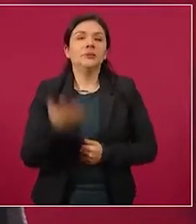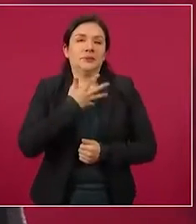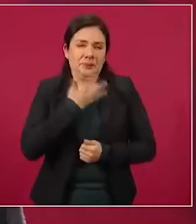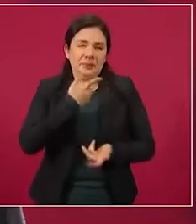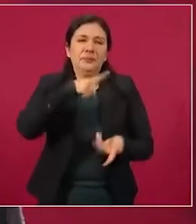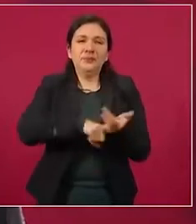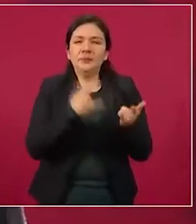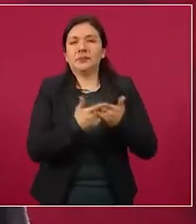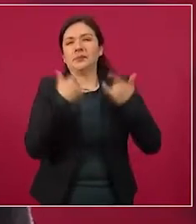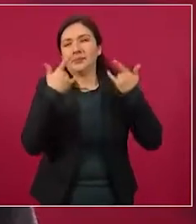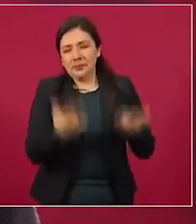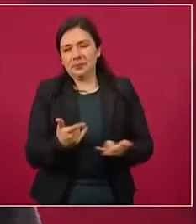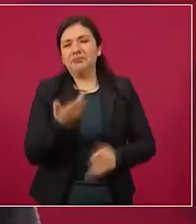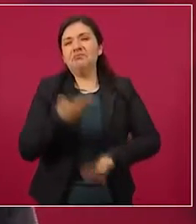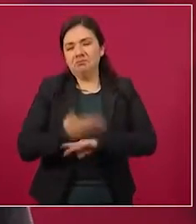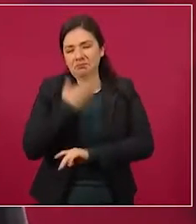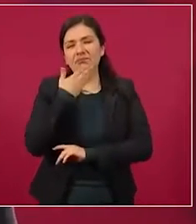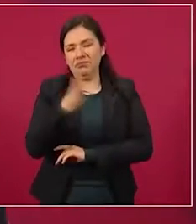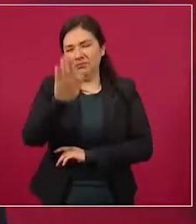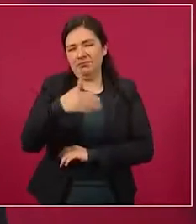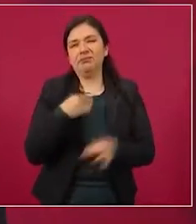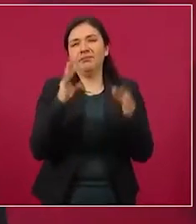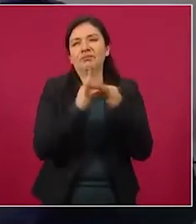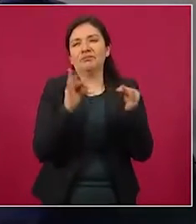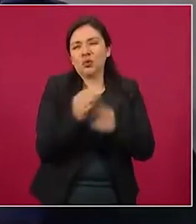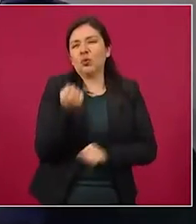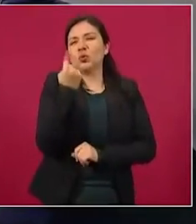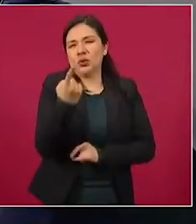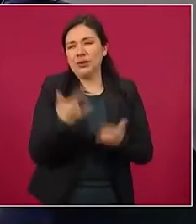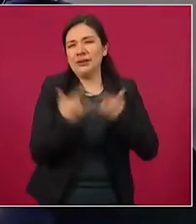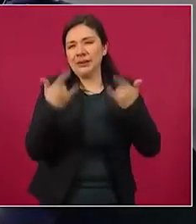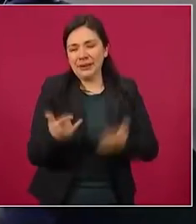anécdotas buenas. Les cuento una.